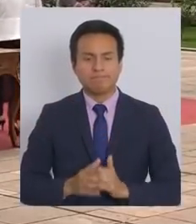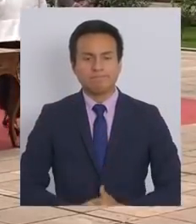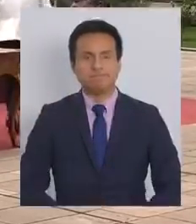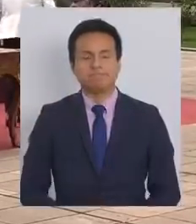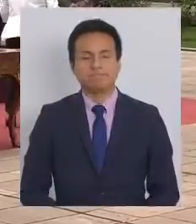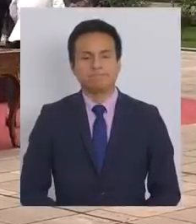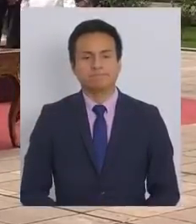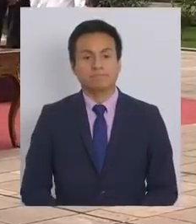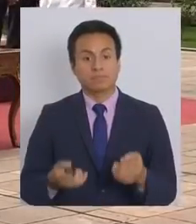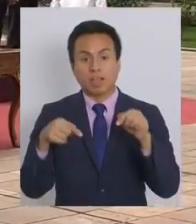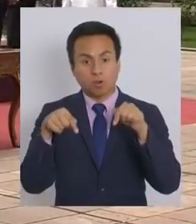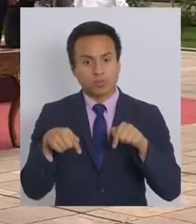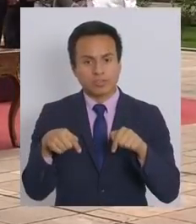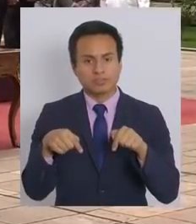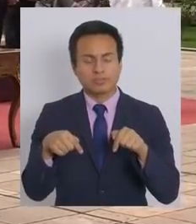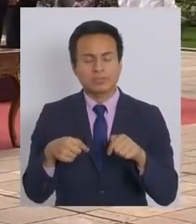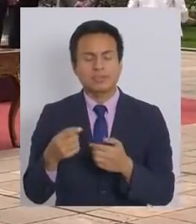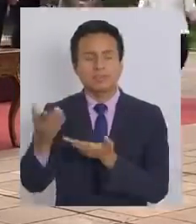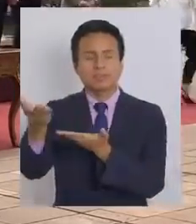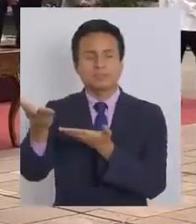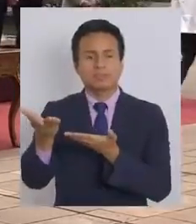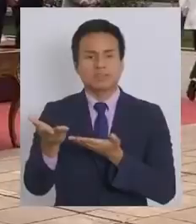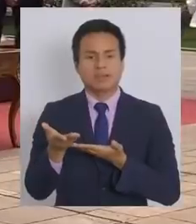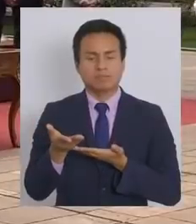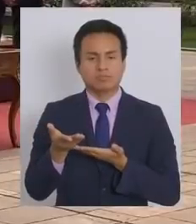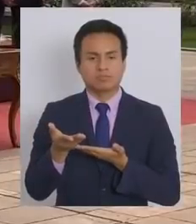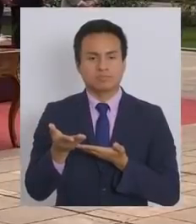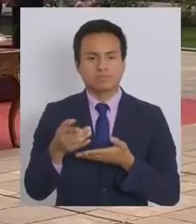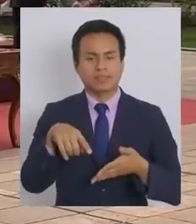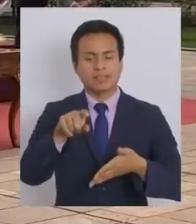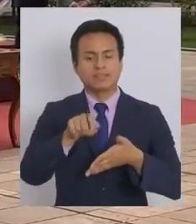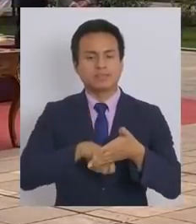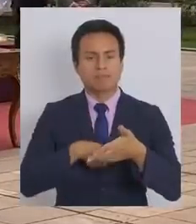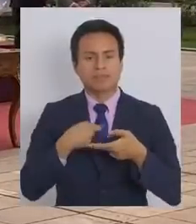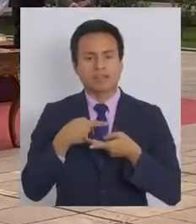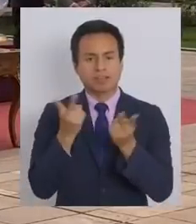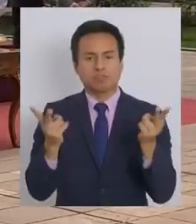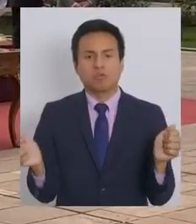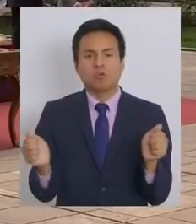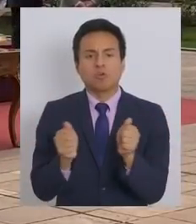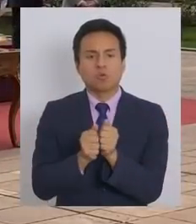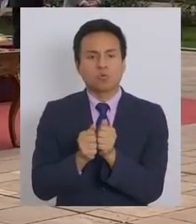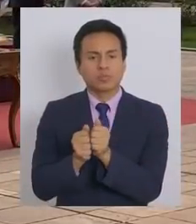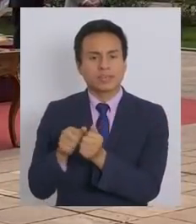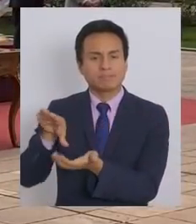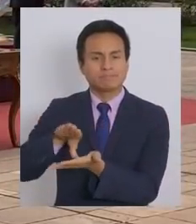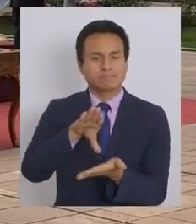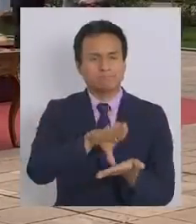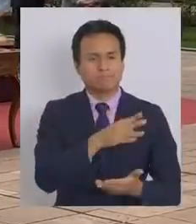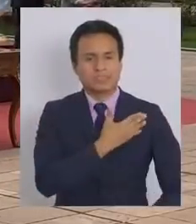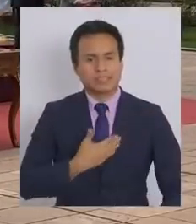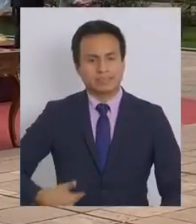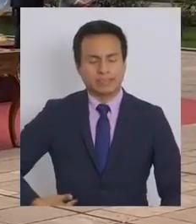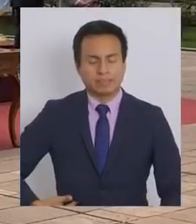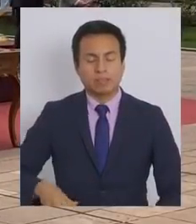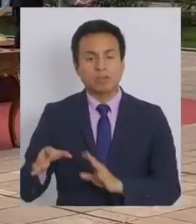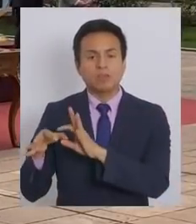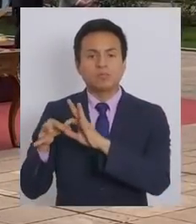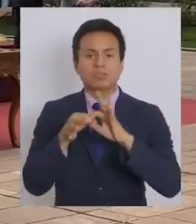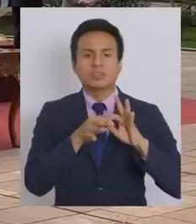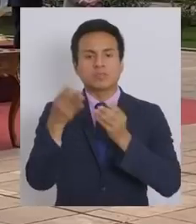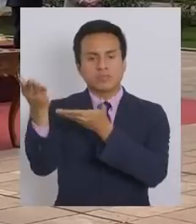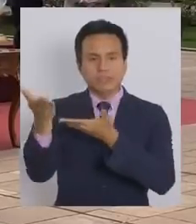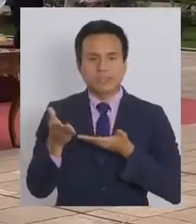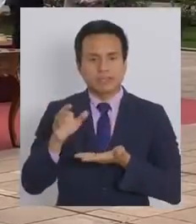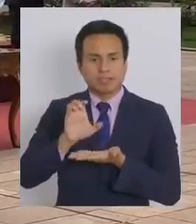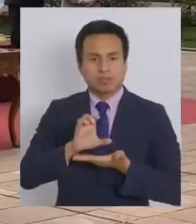A continuación, invitamos a la firma de la Declaración Conjunta Presidencial con motivo de la visita de